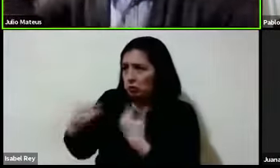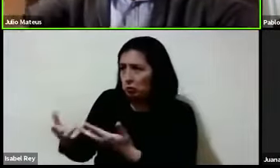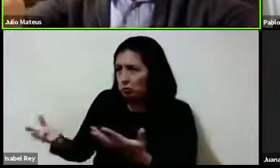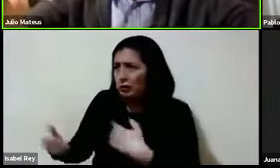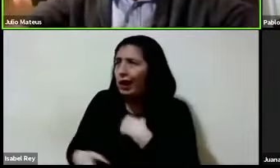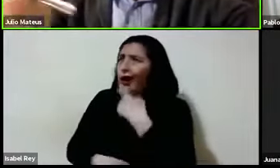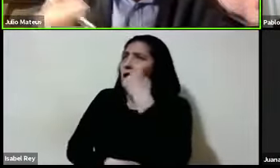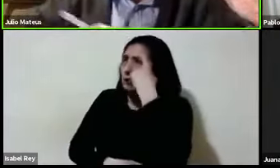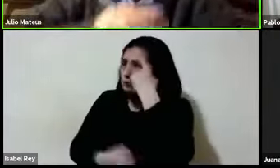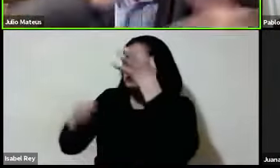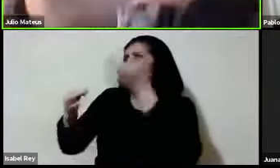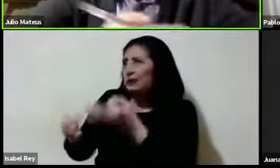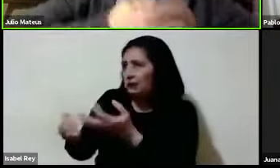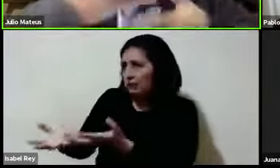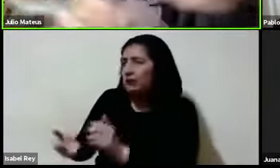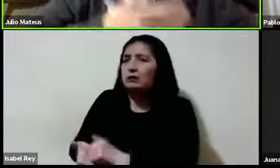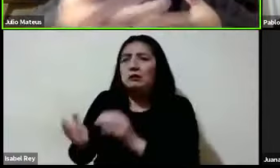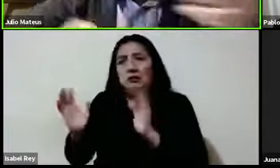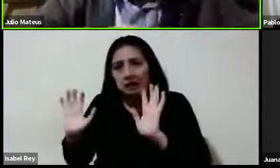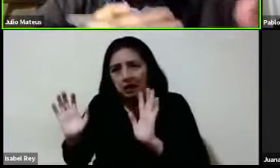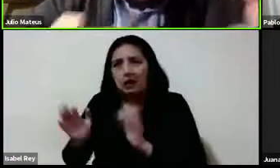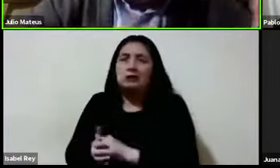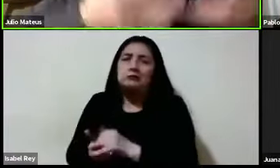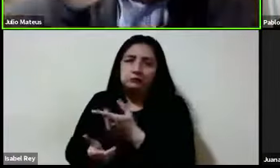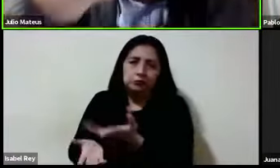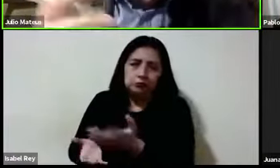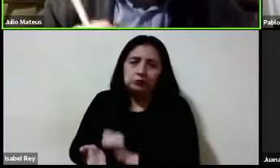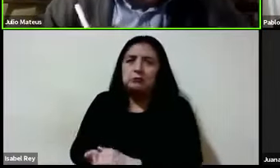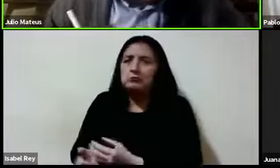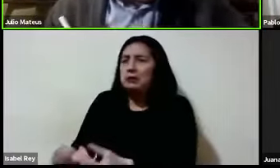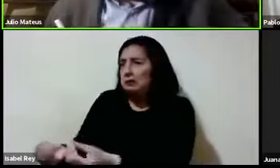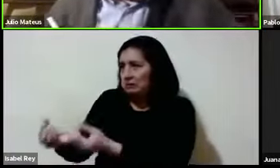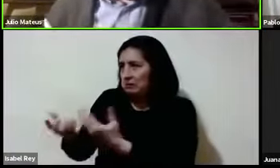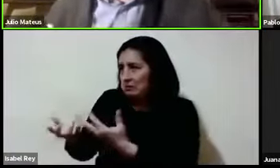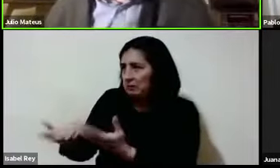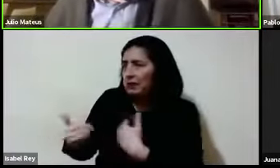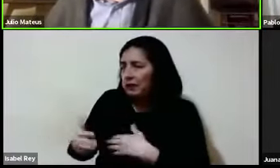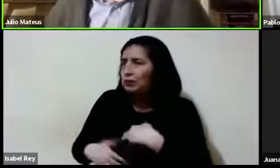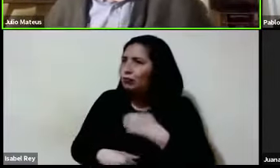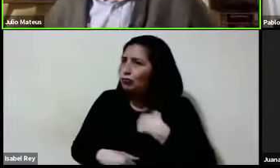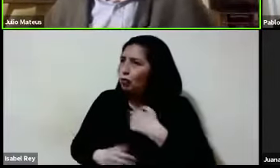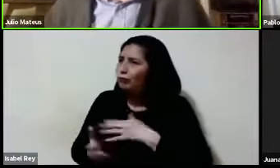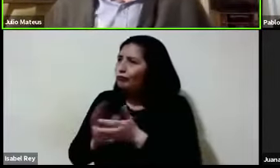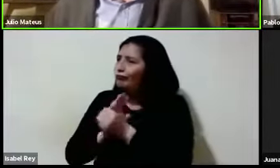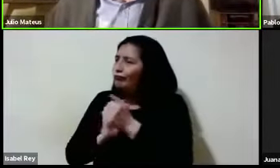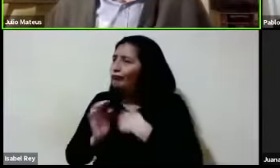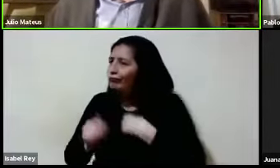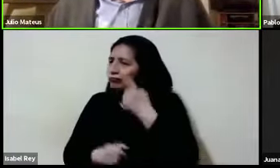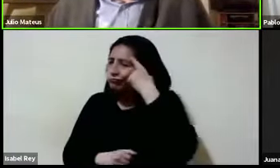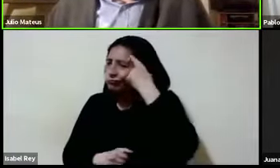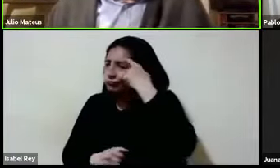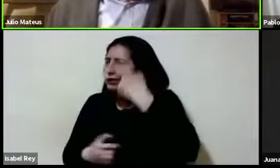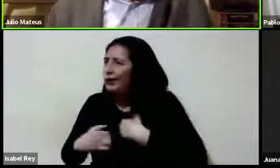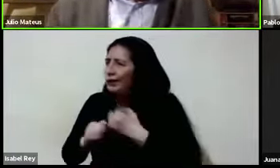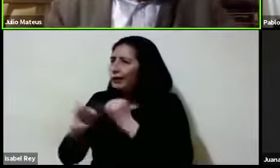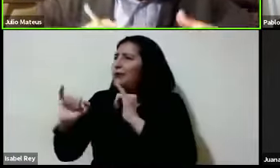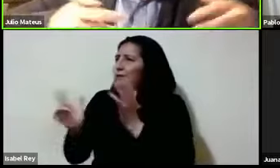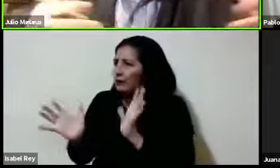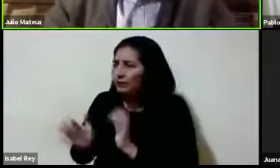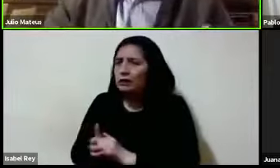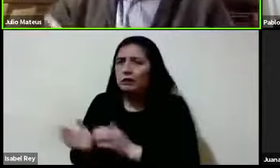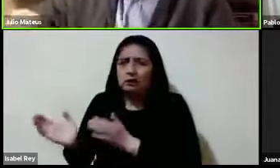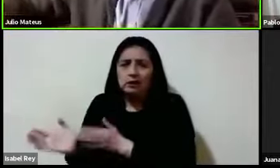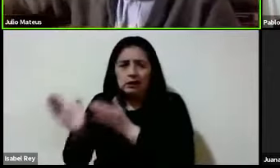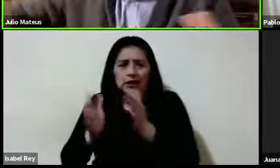tomar decisiones. Entonces me están de alguna manera invocando, ¿no?, a desarrollar esta cuestión de la autonomía. En